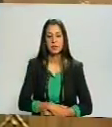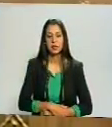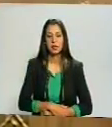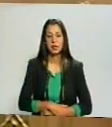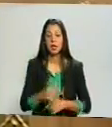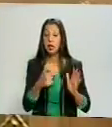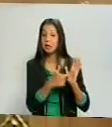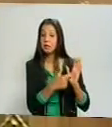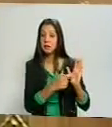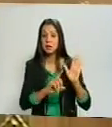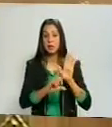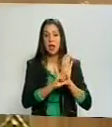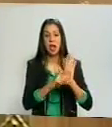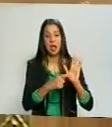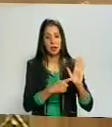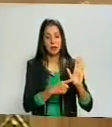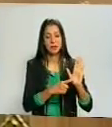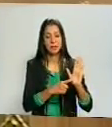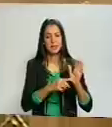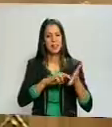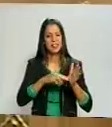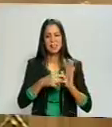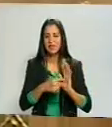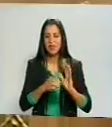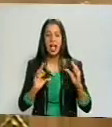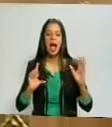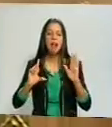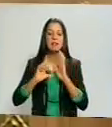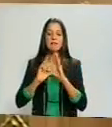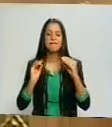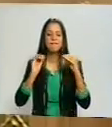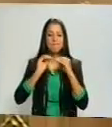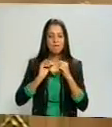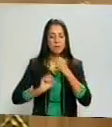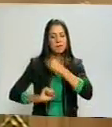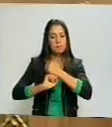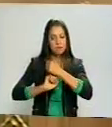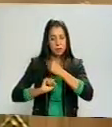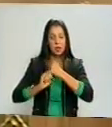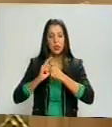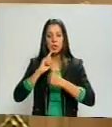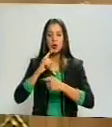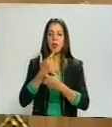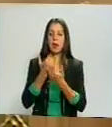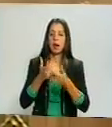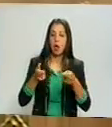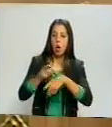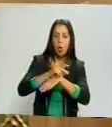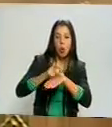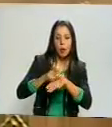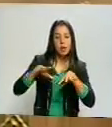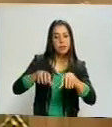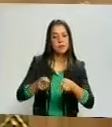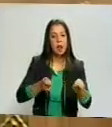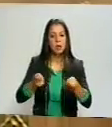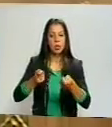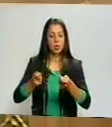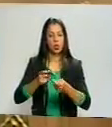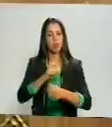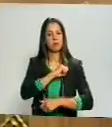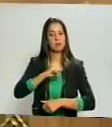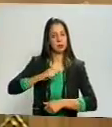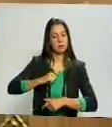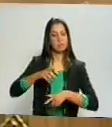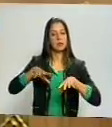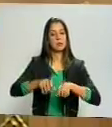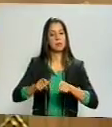Esta ley es un marco legal que garantiza el control soberano hegemónico del Estado en el desarrollo de la cadena